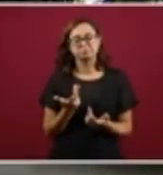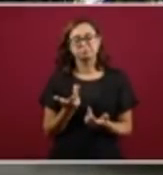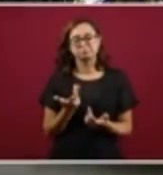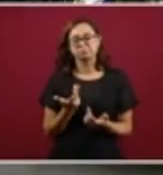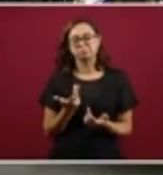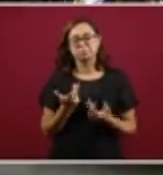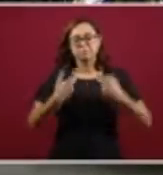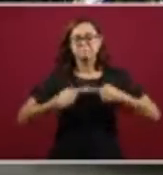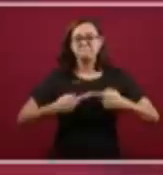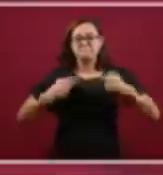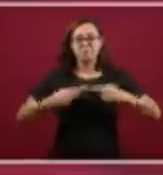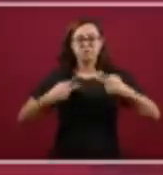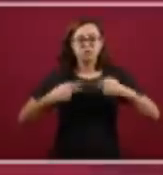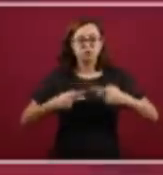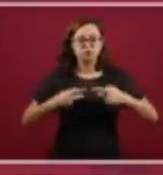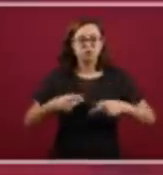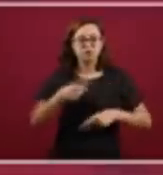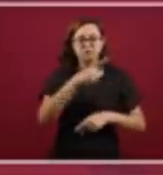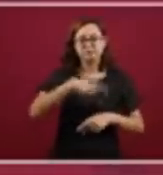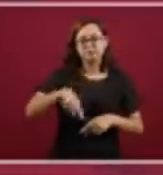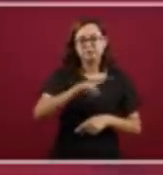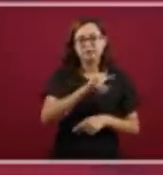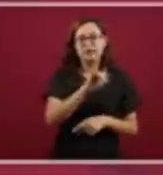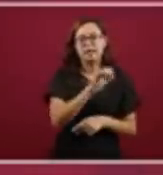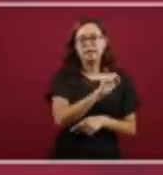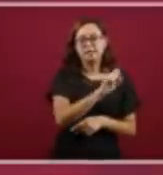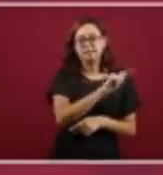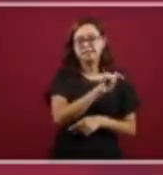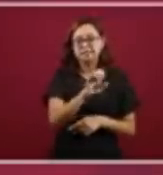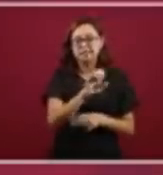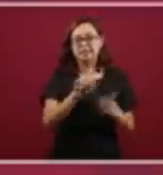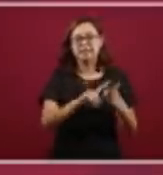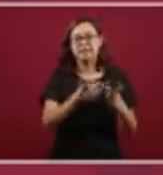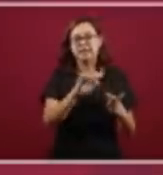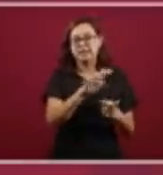a los que tenían ya pensión del ISSSTE, del Seguro,